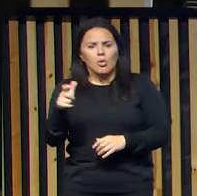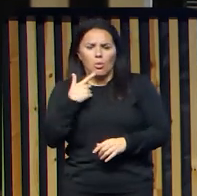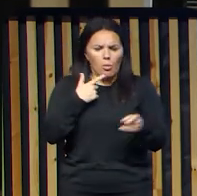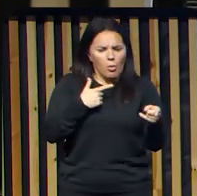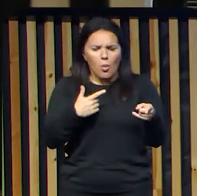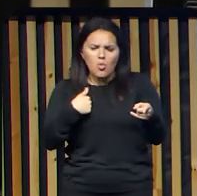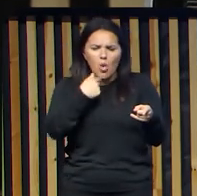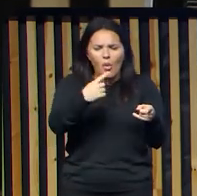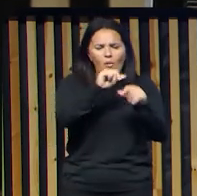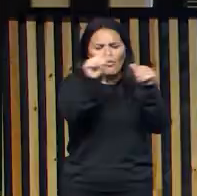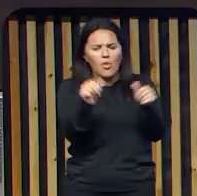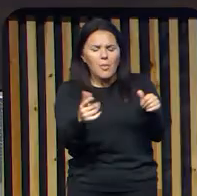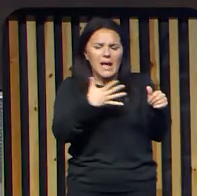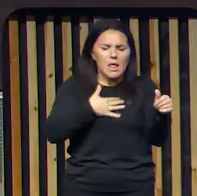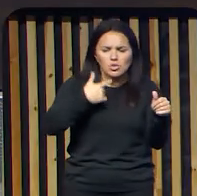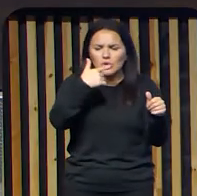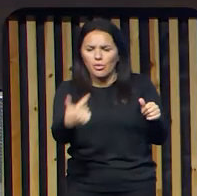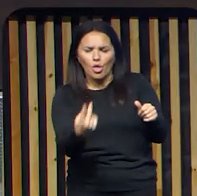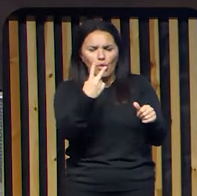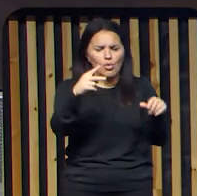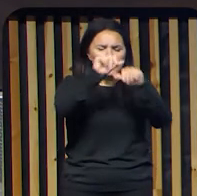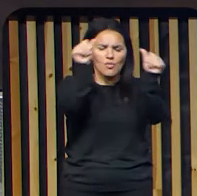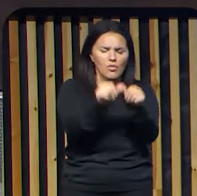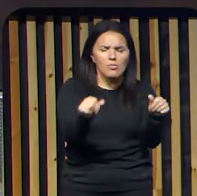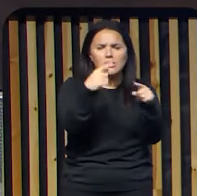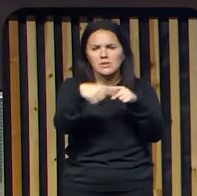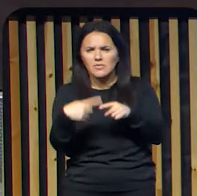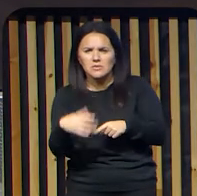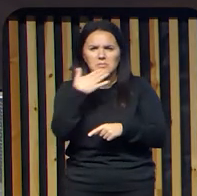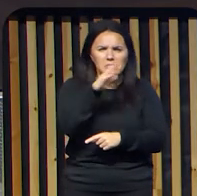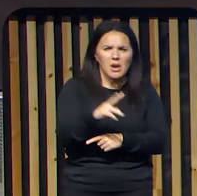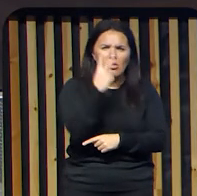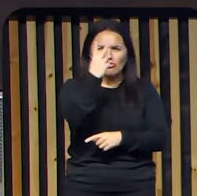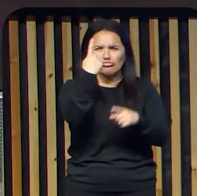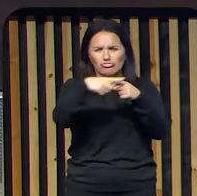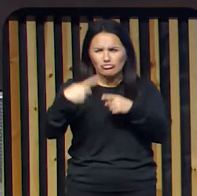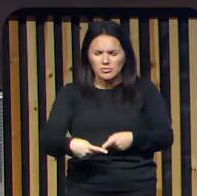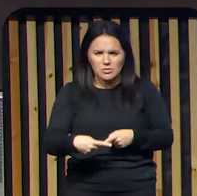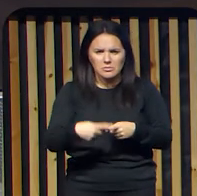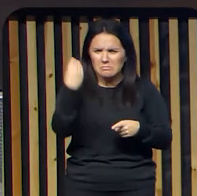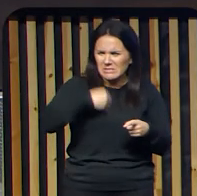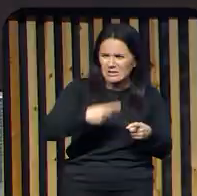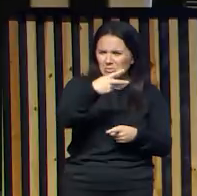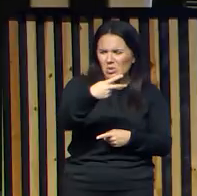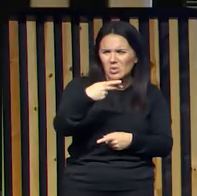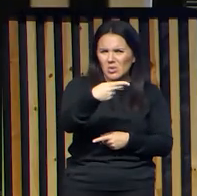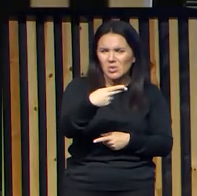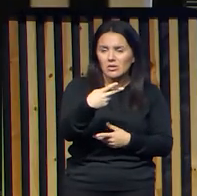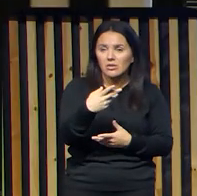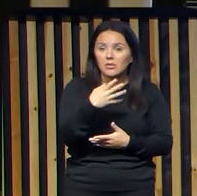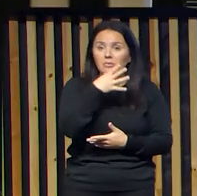cosas distintas lo mismo porque estamos diciendo Esto me lo encuentro ahora los documentos del Ministerio de Justicia